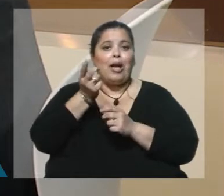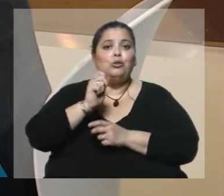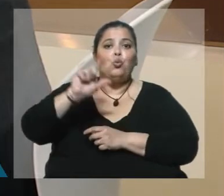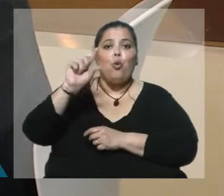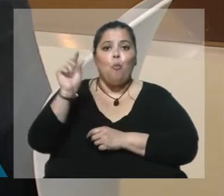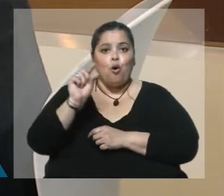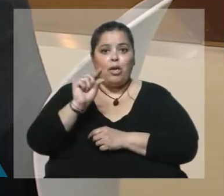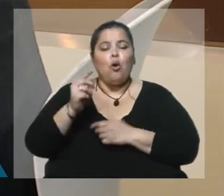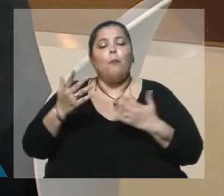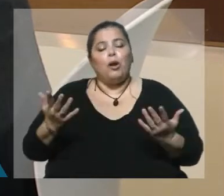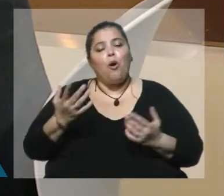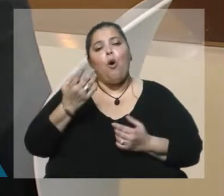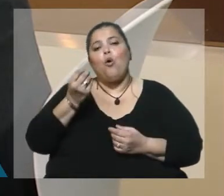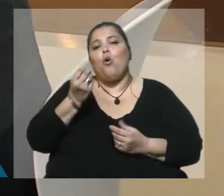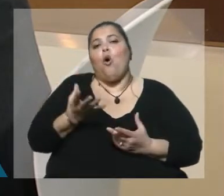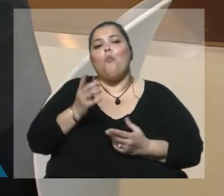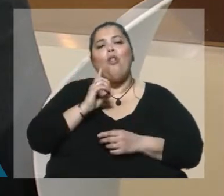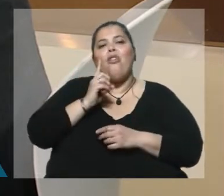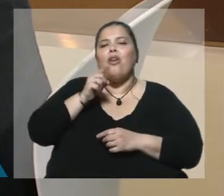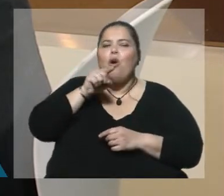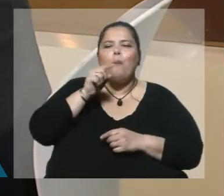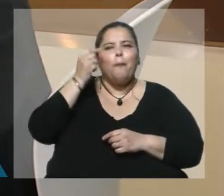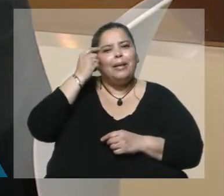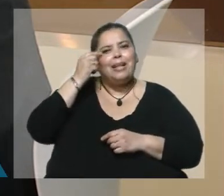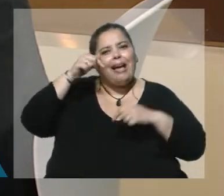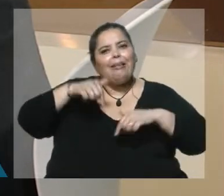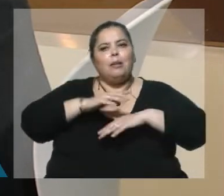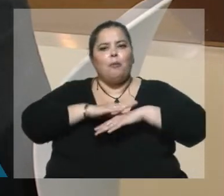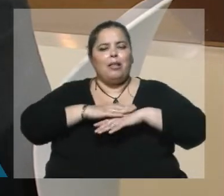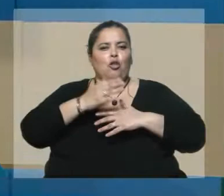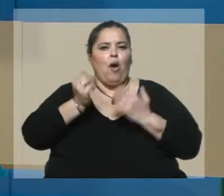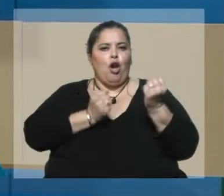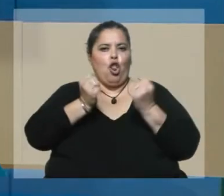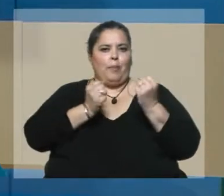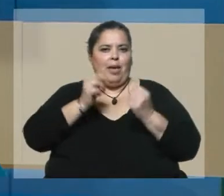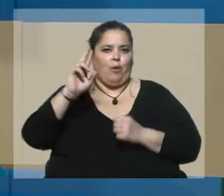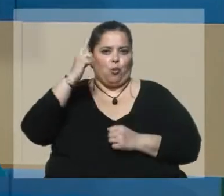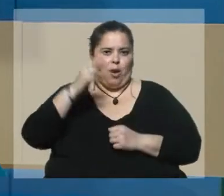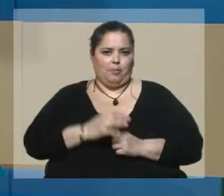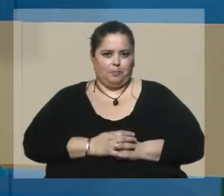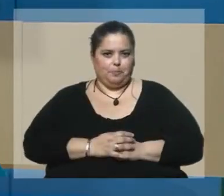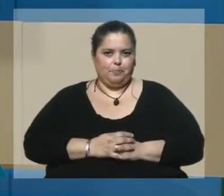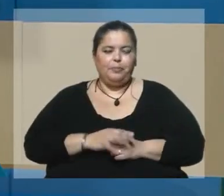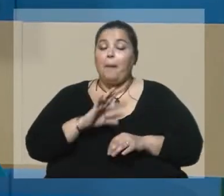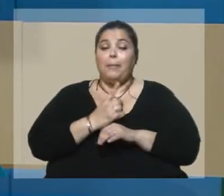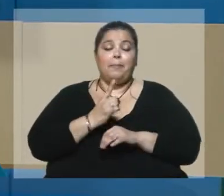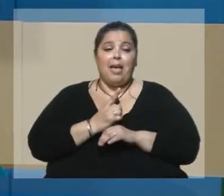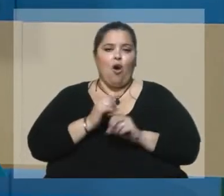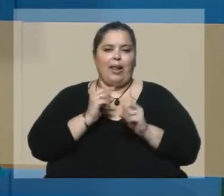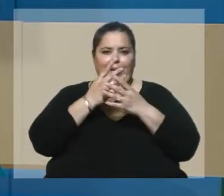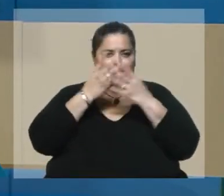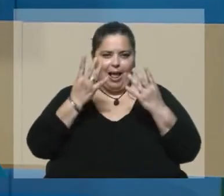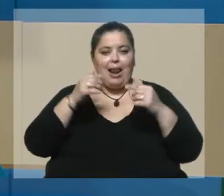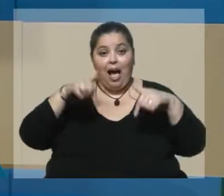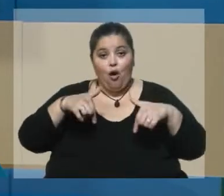como como Cómo define ustedes este momento de la economía del país Bueno creo que en términos generales estamos en un momento